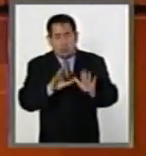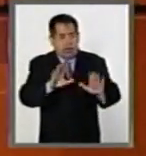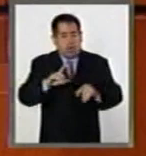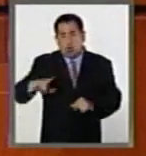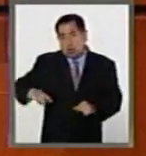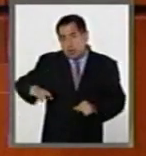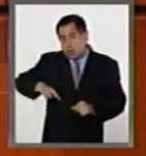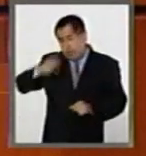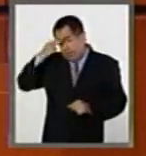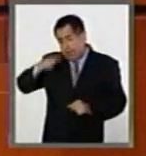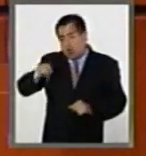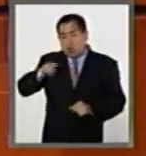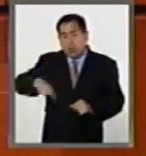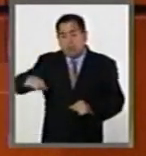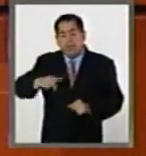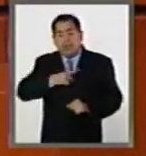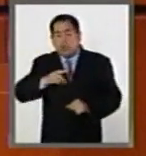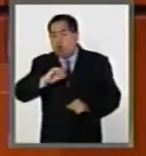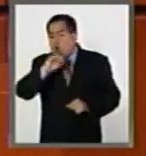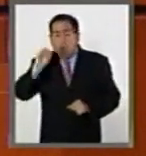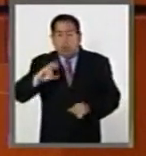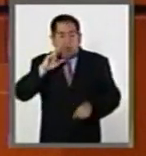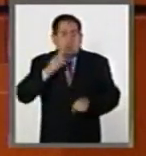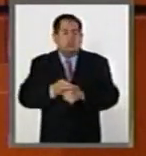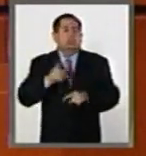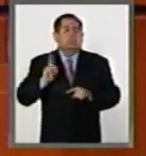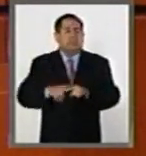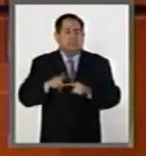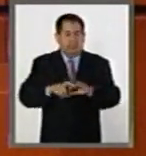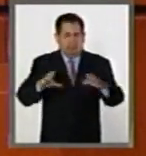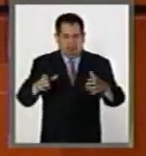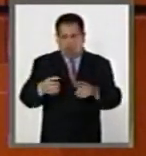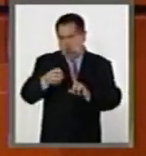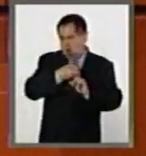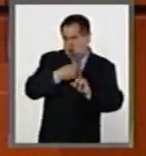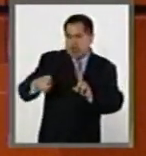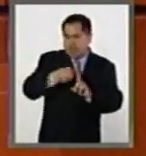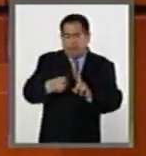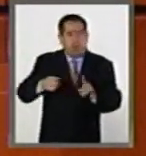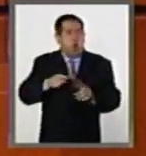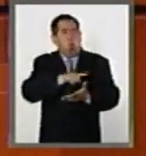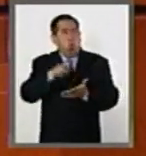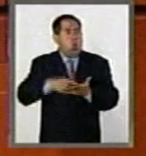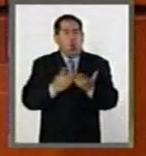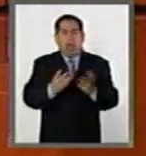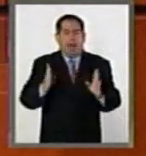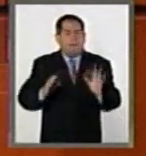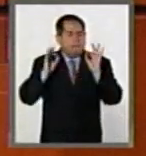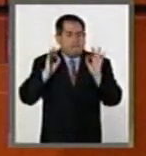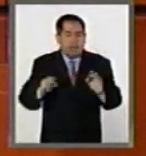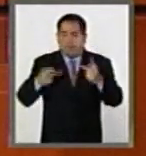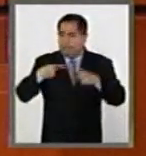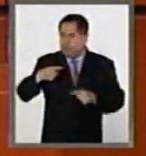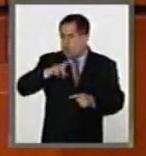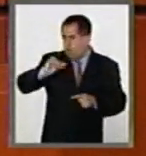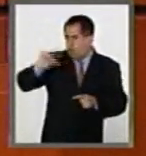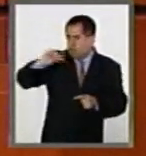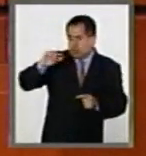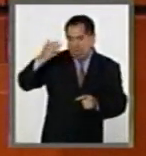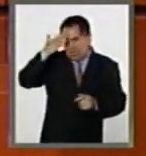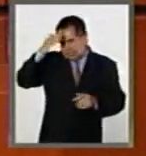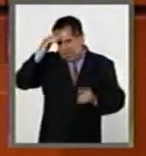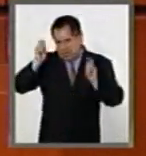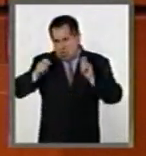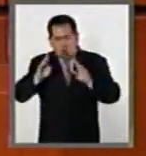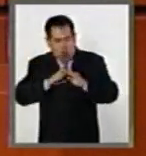mexicano tiene la obligación de contar con una estructura no solo física, sino también humana, que se encuentre diseñada